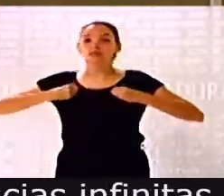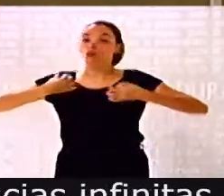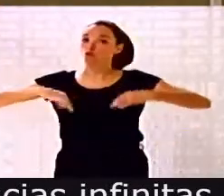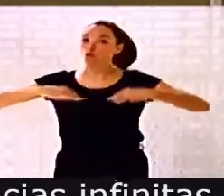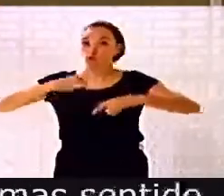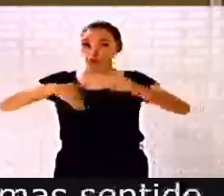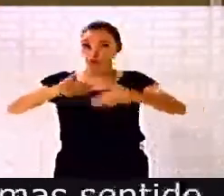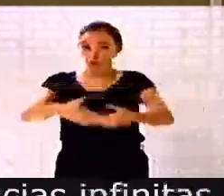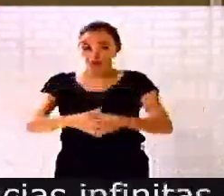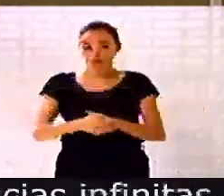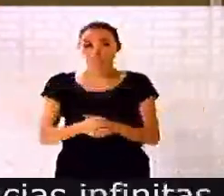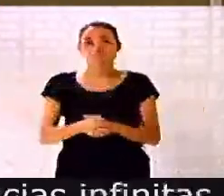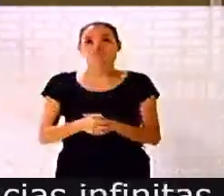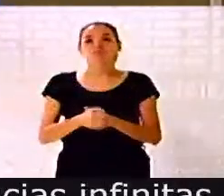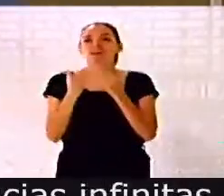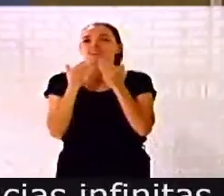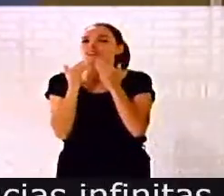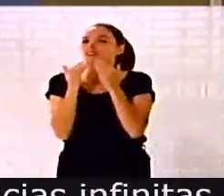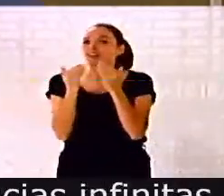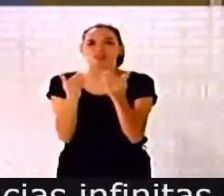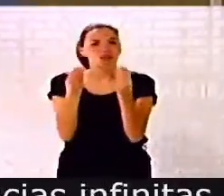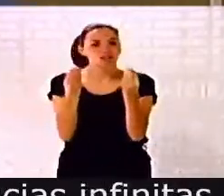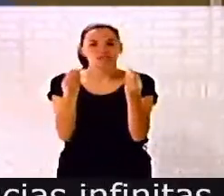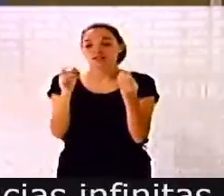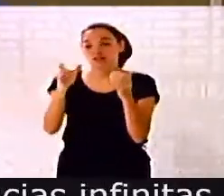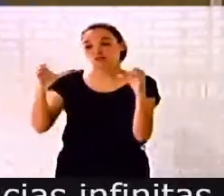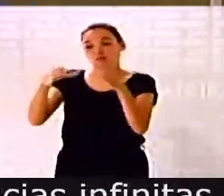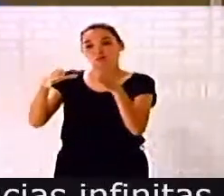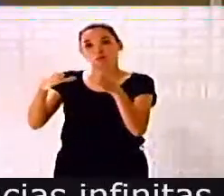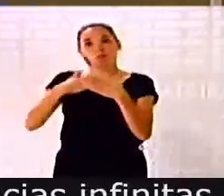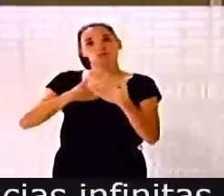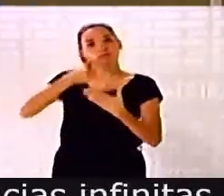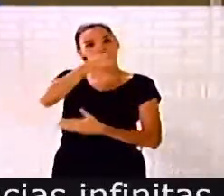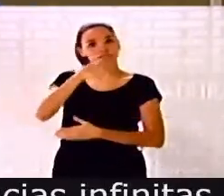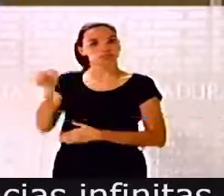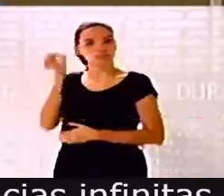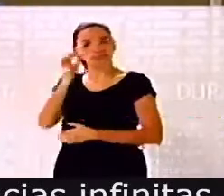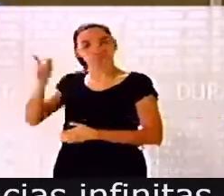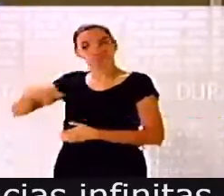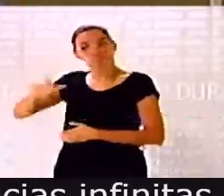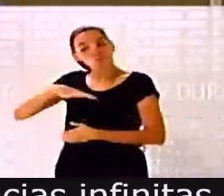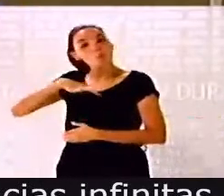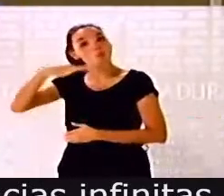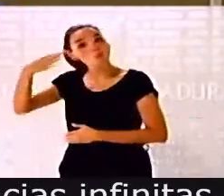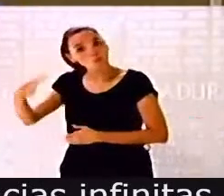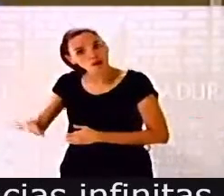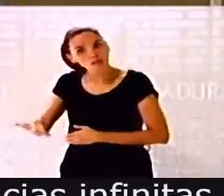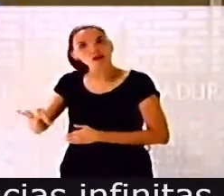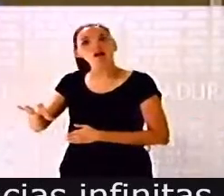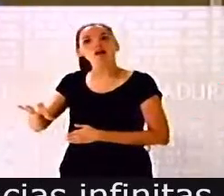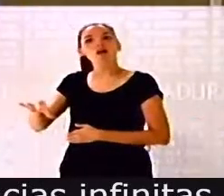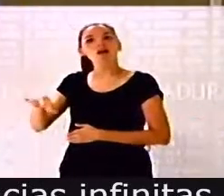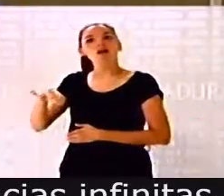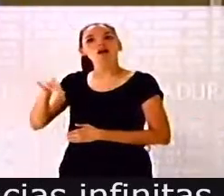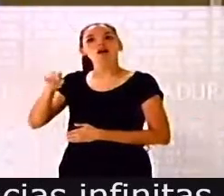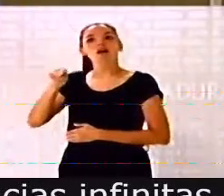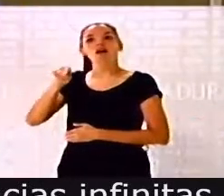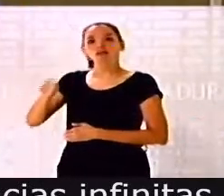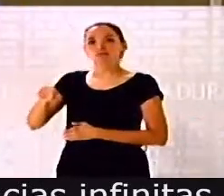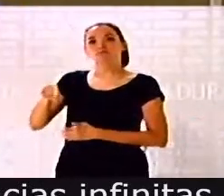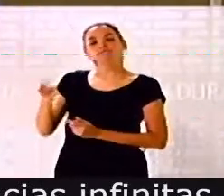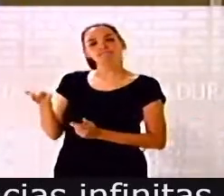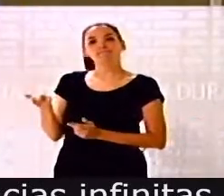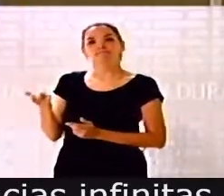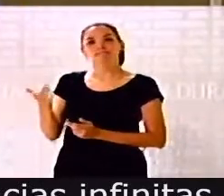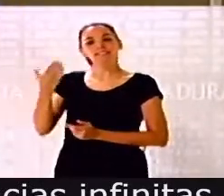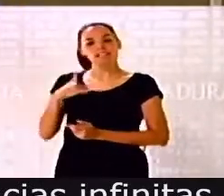gracias infinitas a los voluntarios y voluntarias que han hecho posible que hayamos tenido una vida normal durante